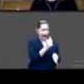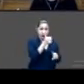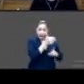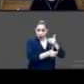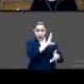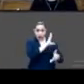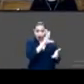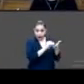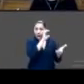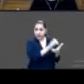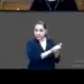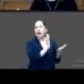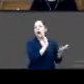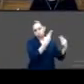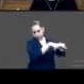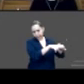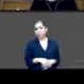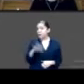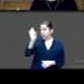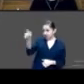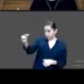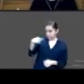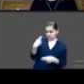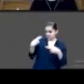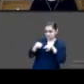Si no tienes relaciones conmigo, es que no me quieres.